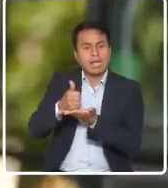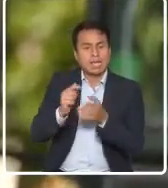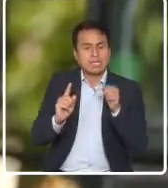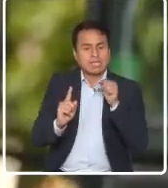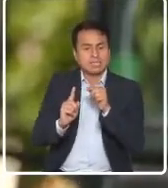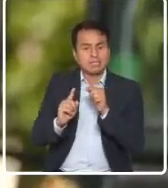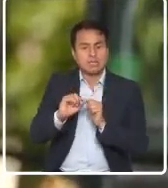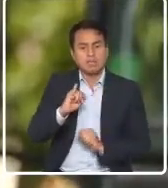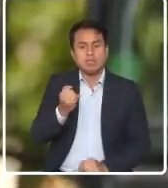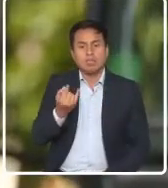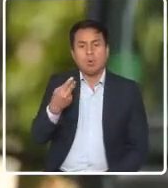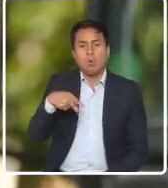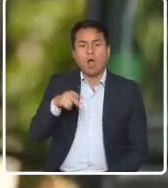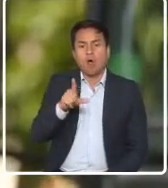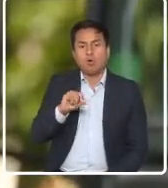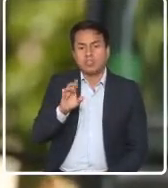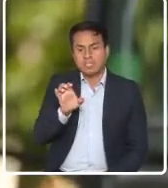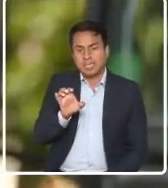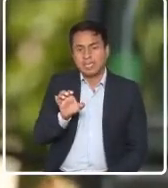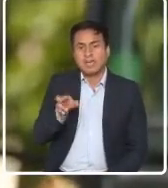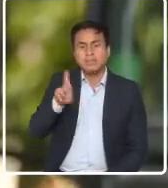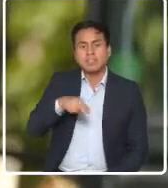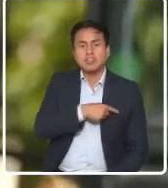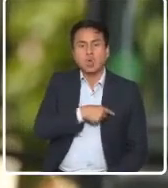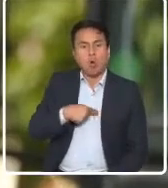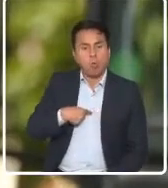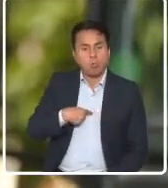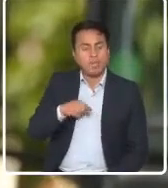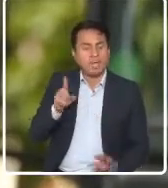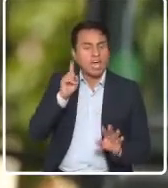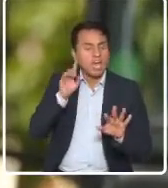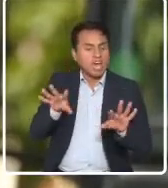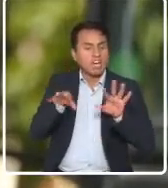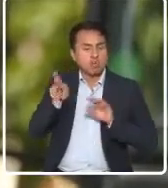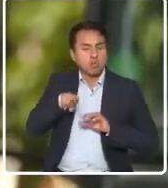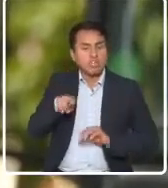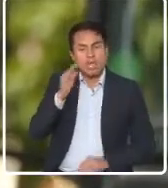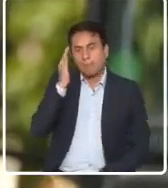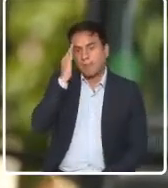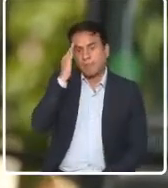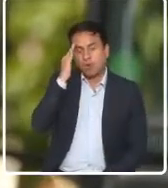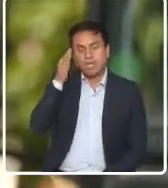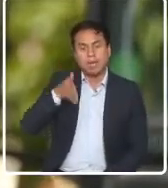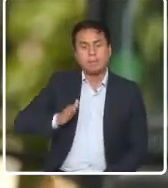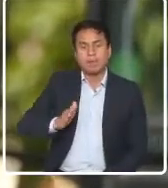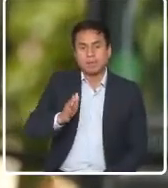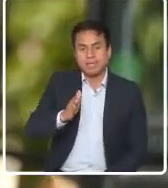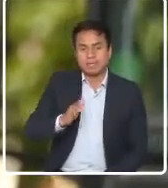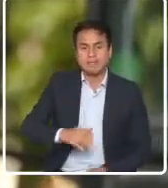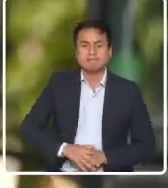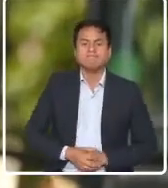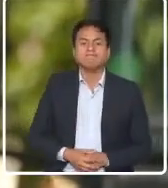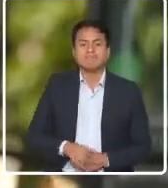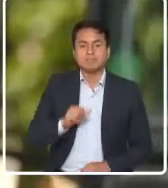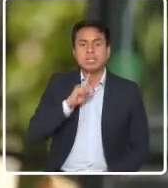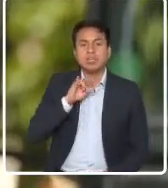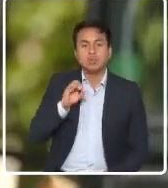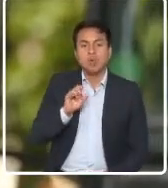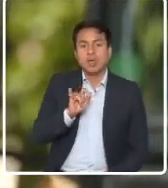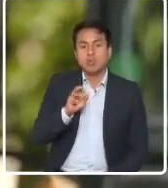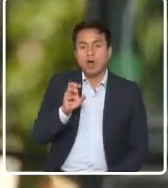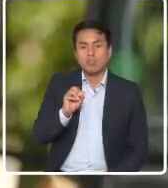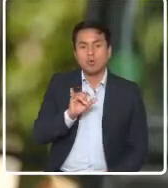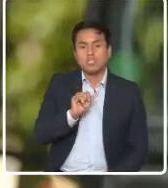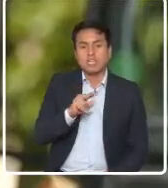alcaldesa y Juan José los mencionaron, a repetir sus nombres para que resuenen en nuestra memoria de manera permanente. Arturo y